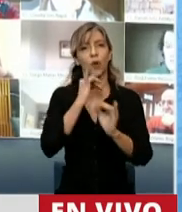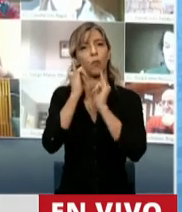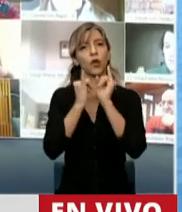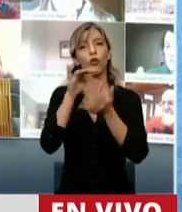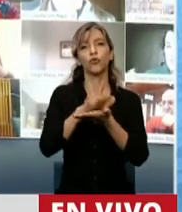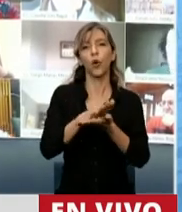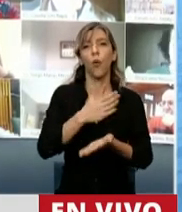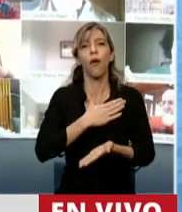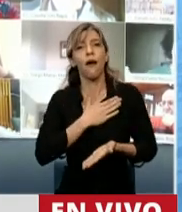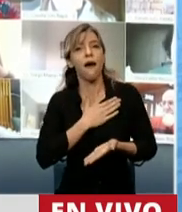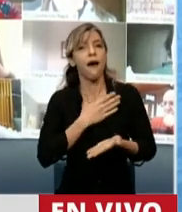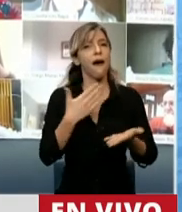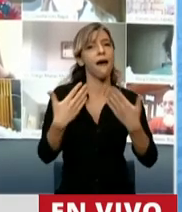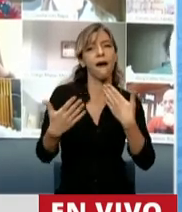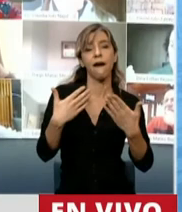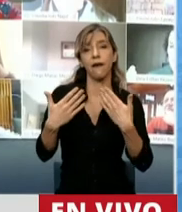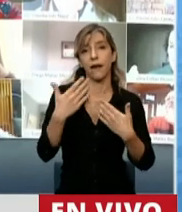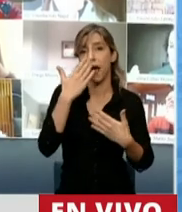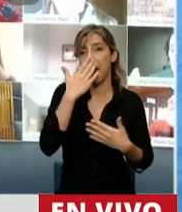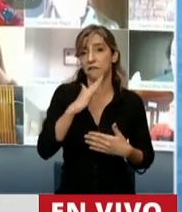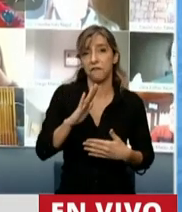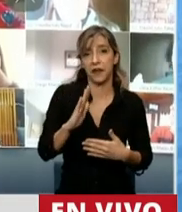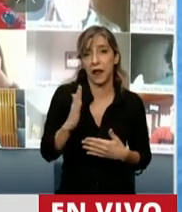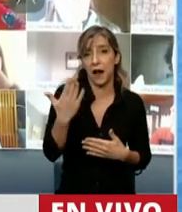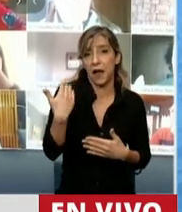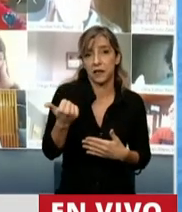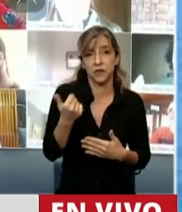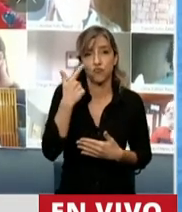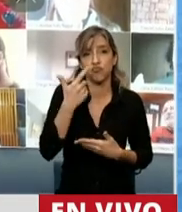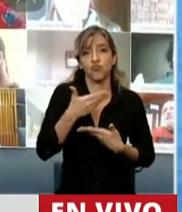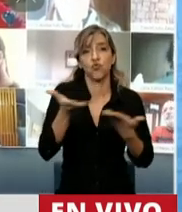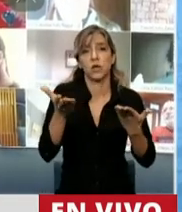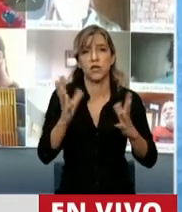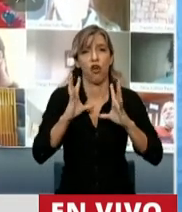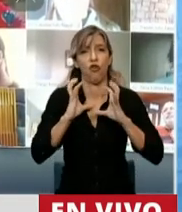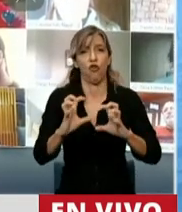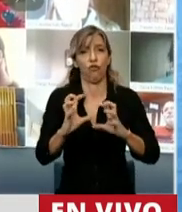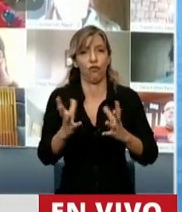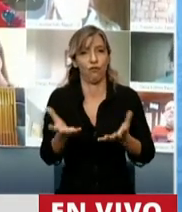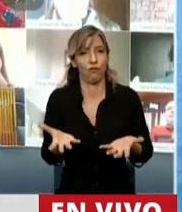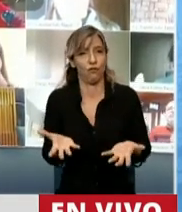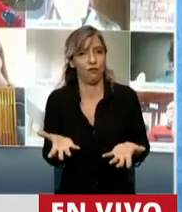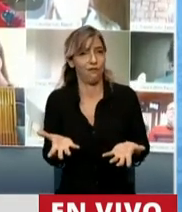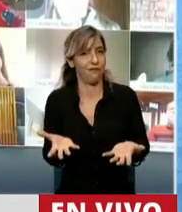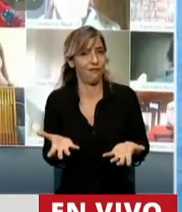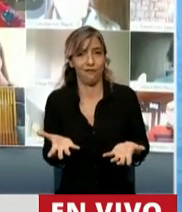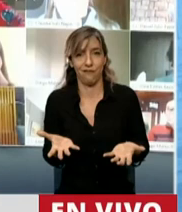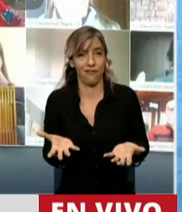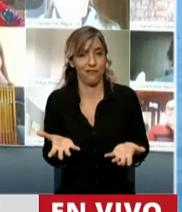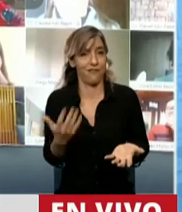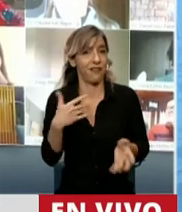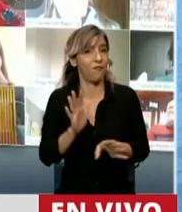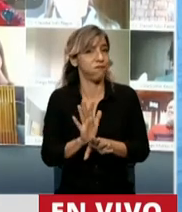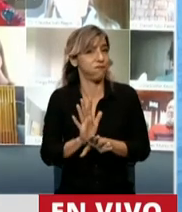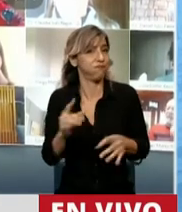terminaban en irradiación de odio, lo cual marca una enorme contradicción que el señor jefe